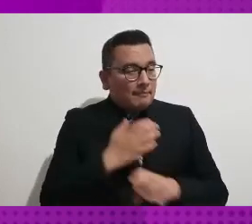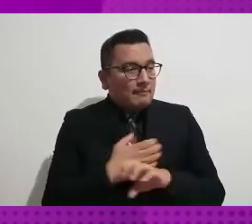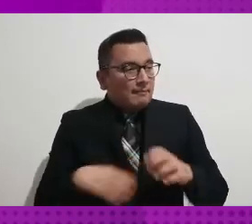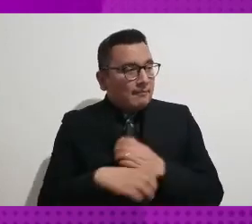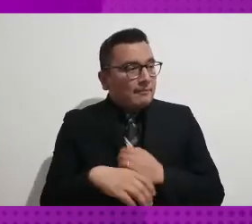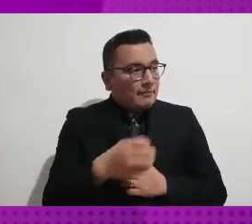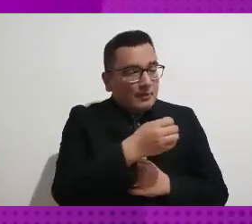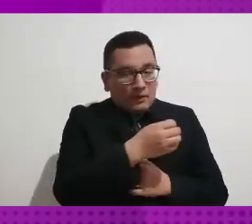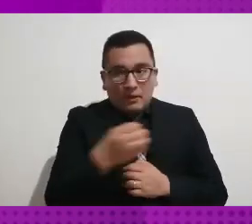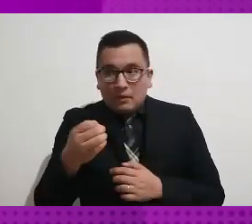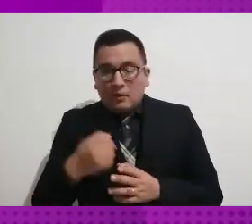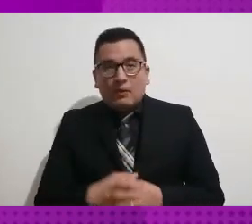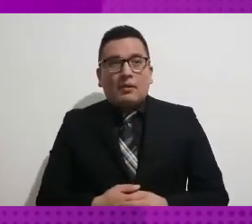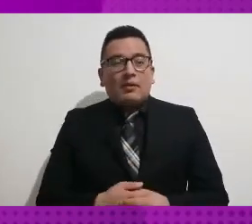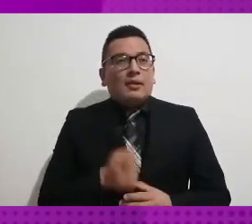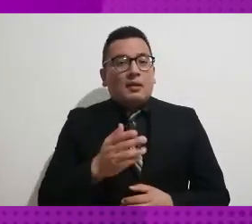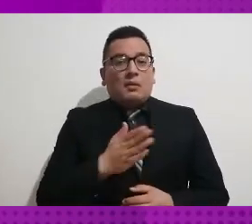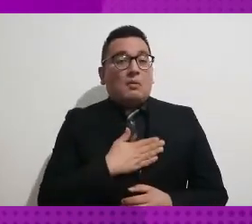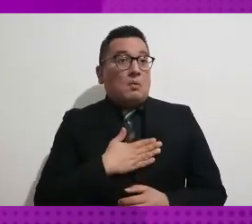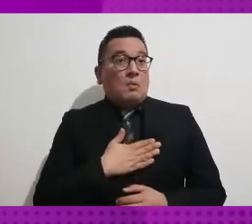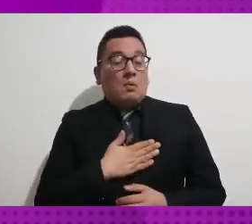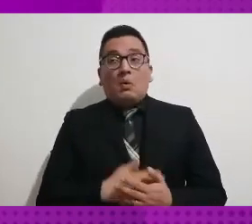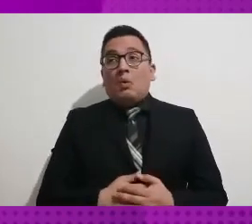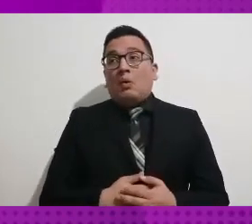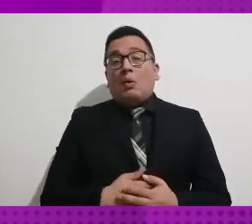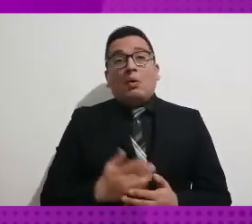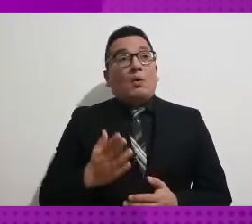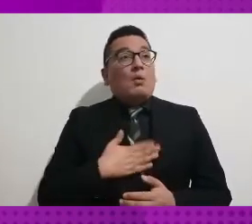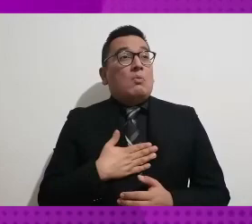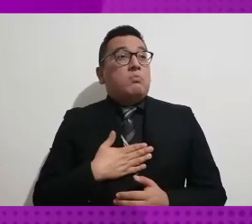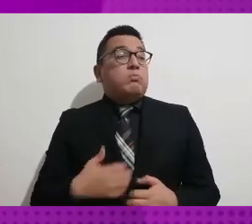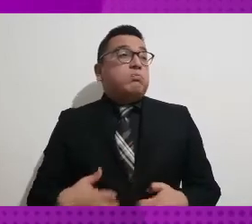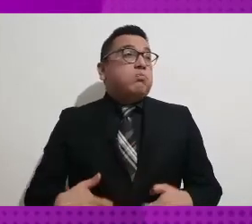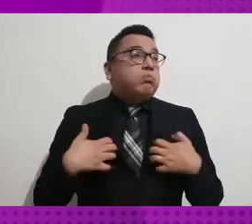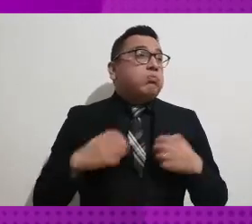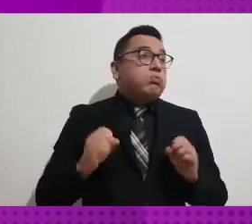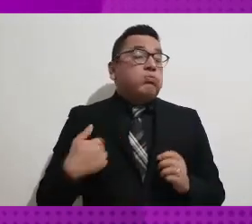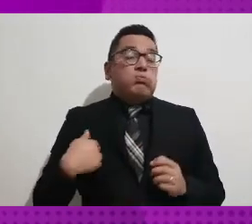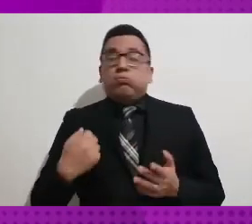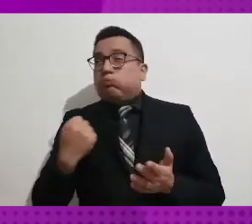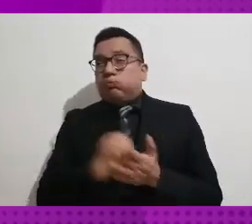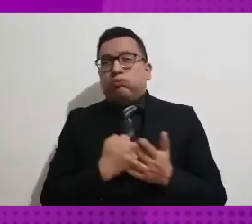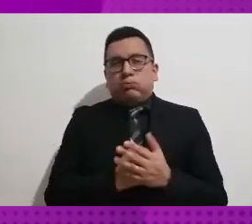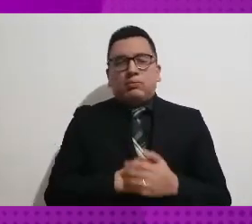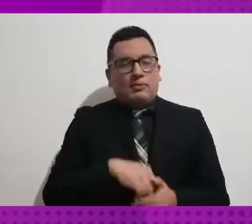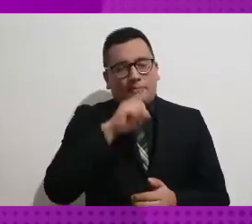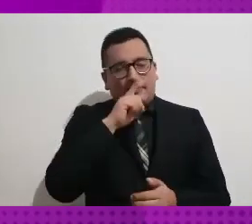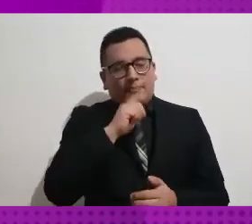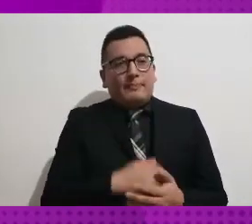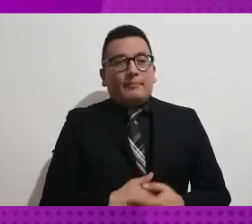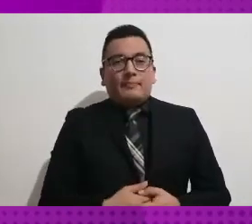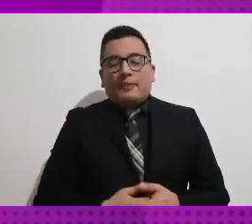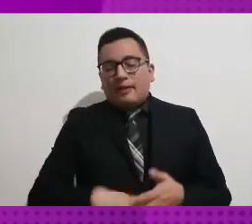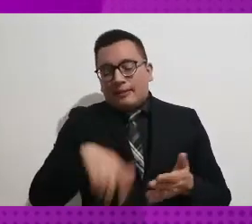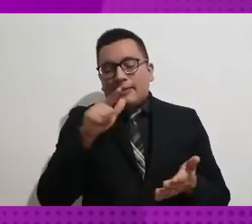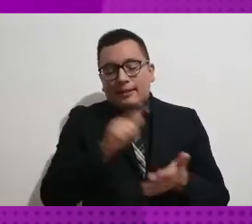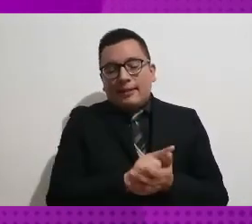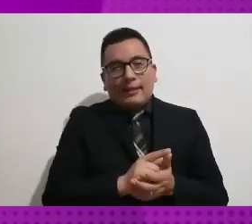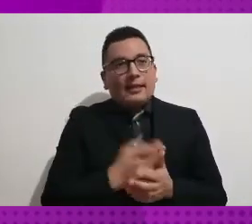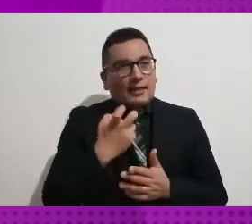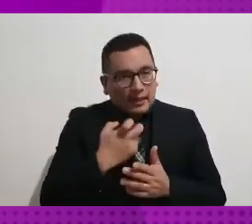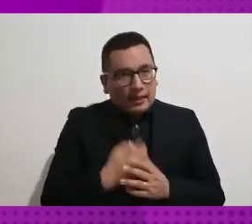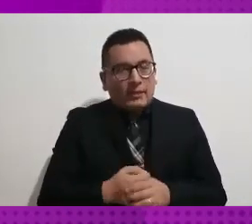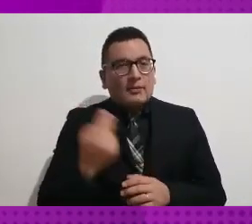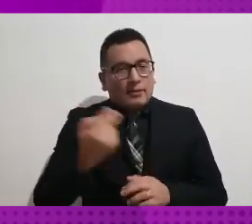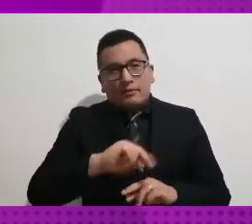manera normal, no nomás porque digo yo fulanita y me enojé o fui y le exigí, o sea, no, es según la ley se debe de hacer